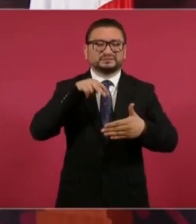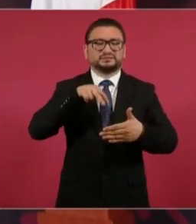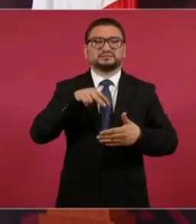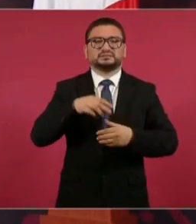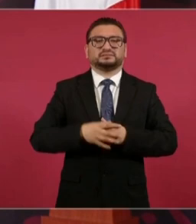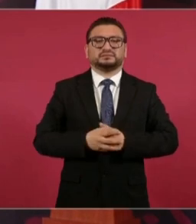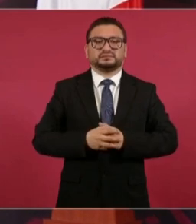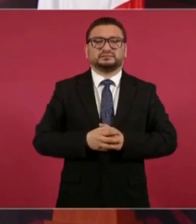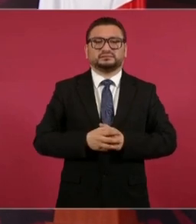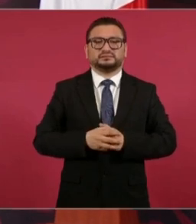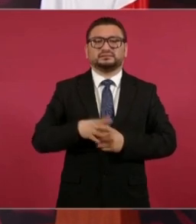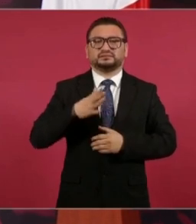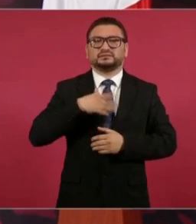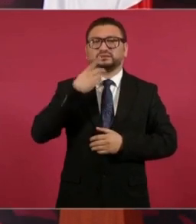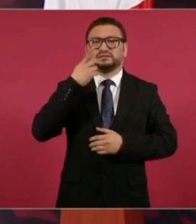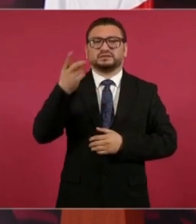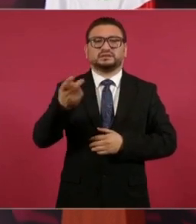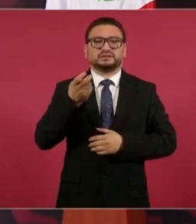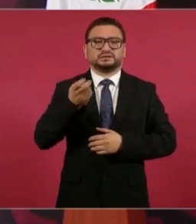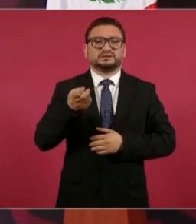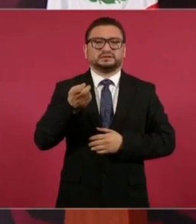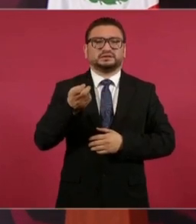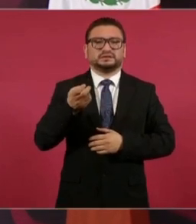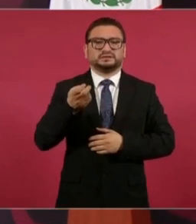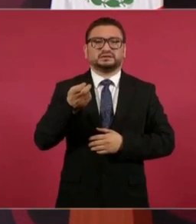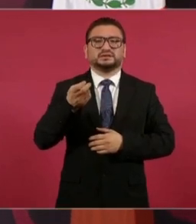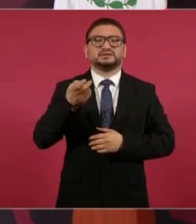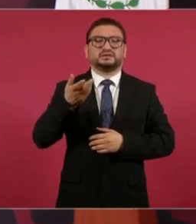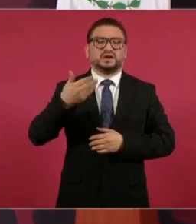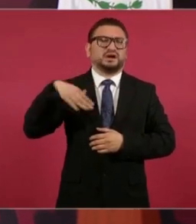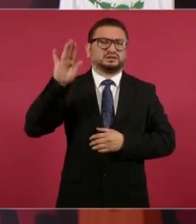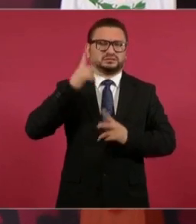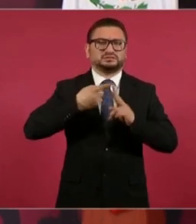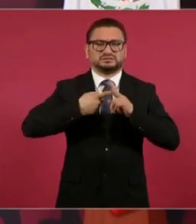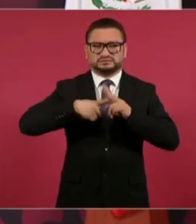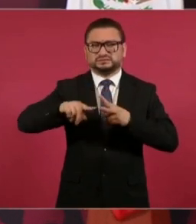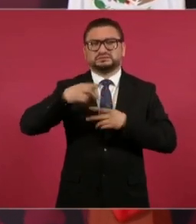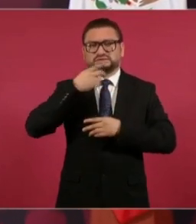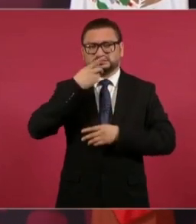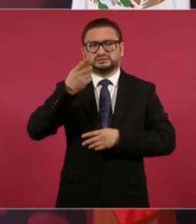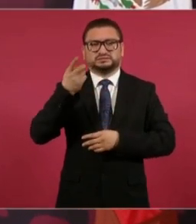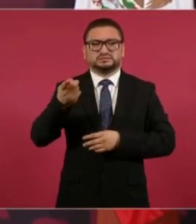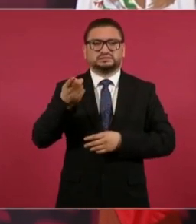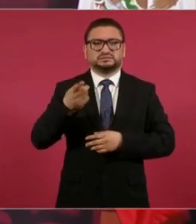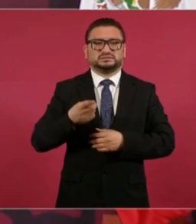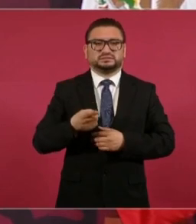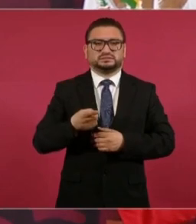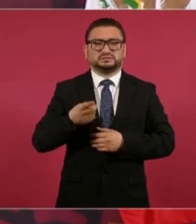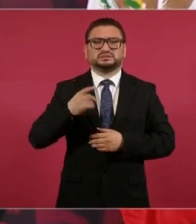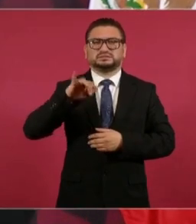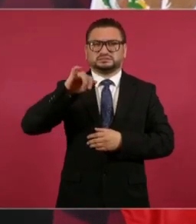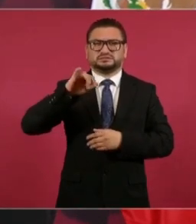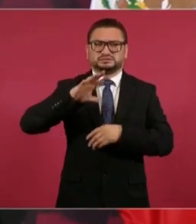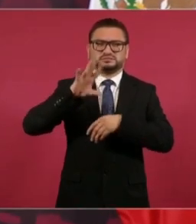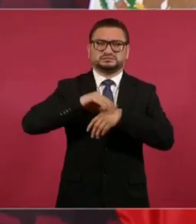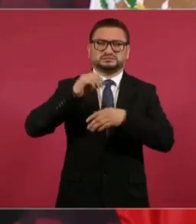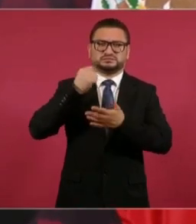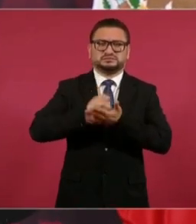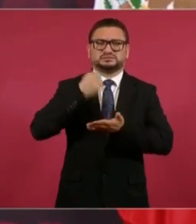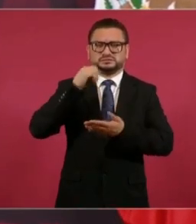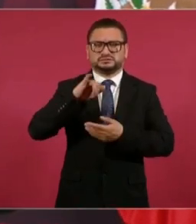se les dijo que eso desde el principio se autorizó que si